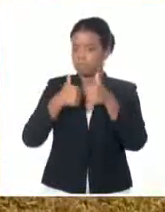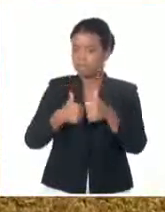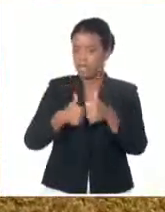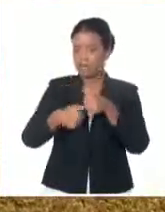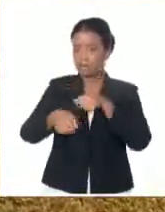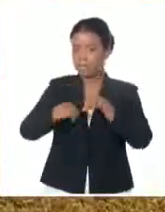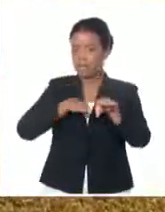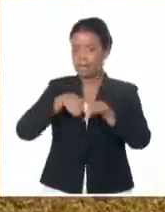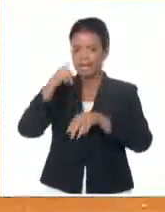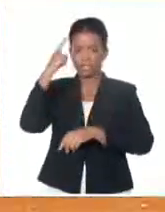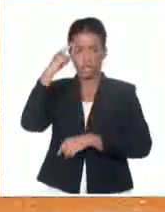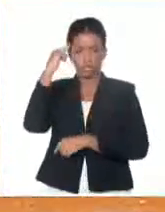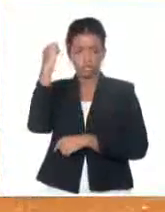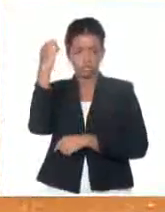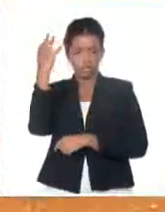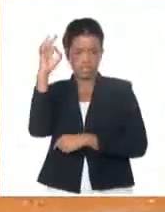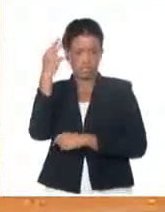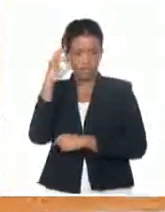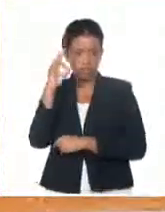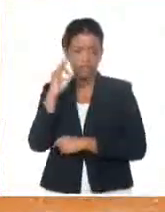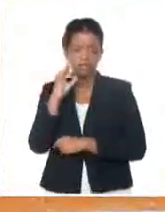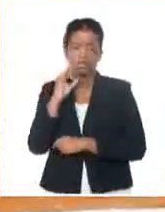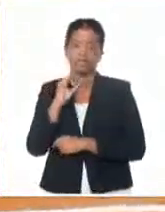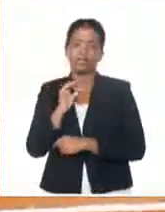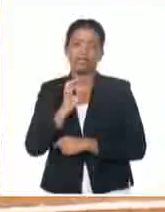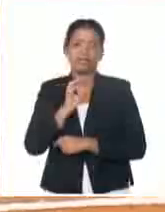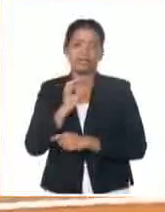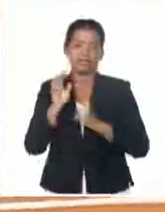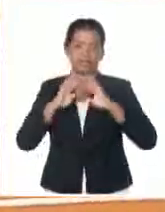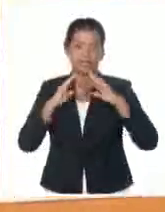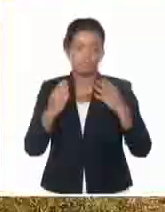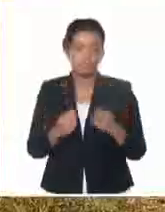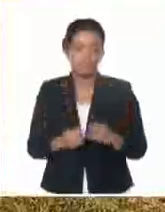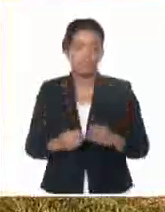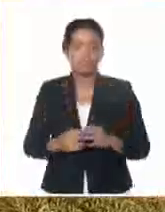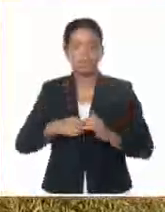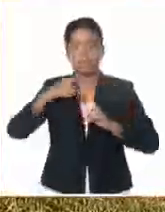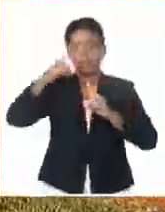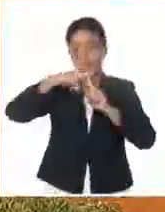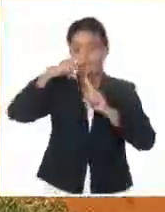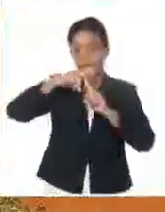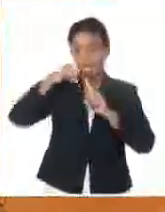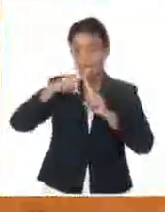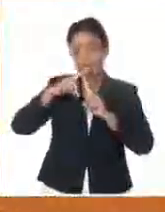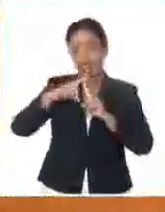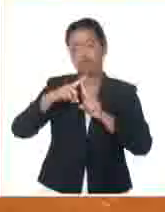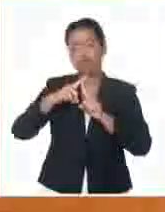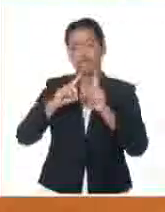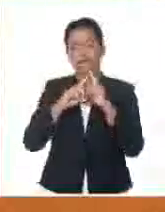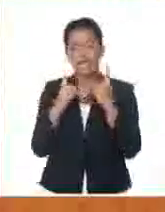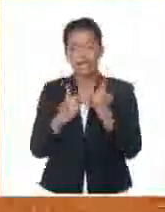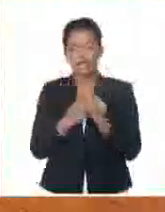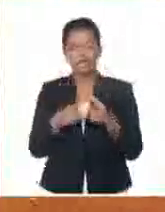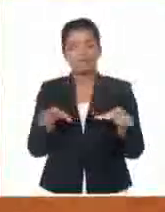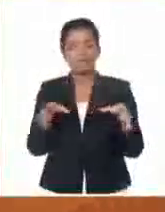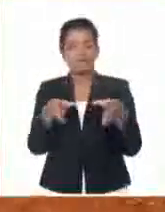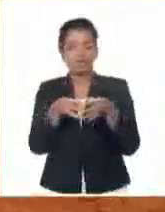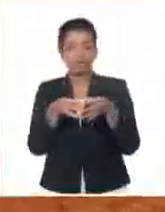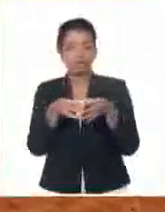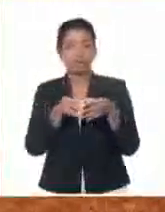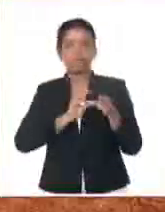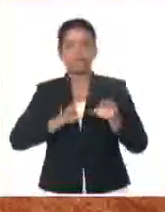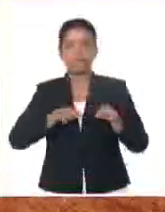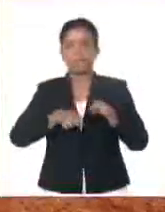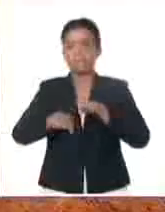hemos trabajado en el pensamiento táctico en el juego, las acciones técnico-tácticas, y así el equipo se encuentra en condiciones de enfrentar esta